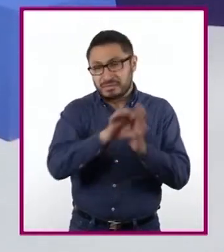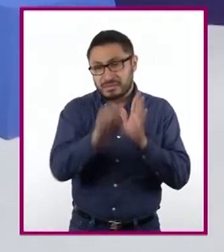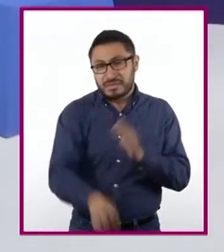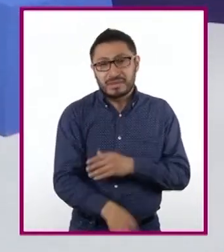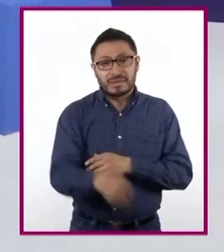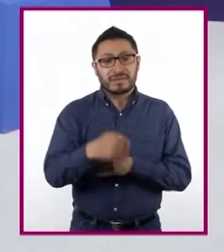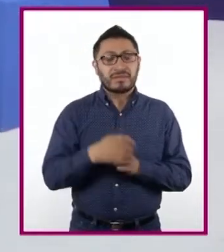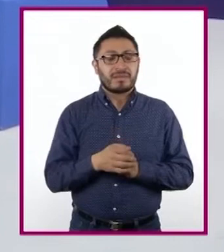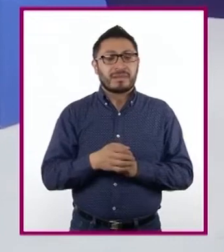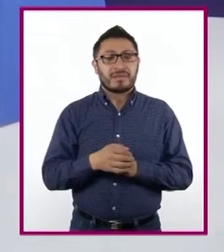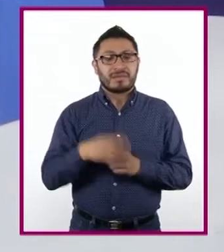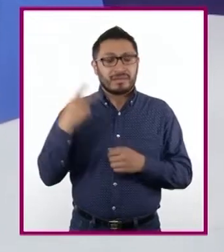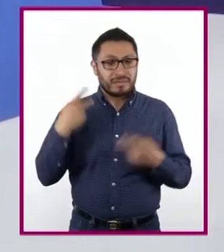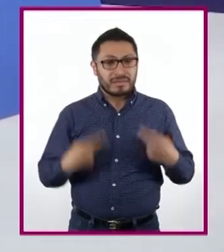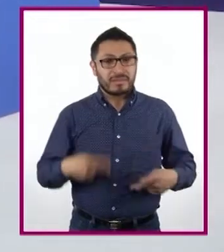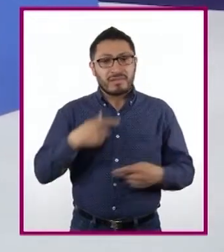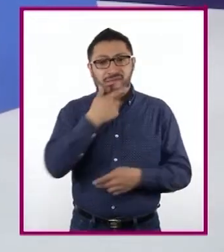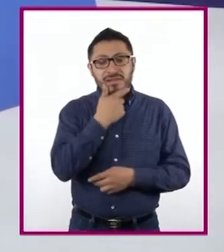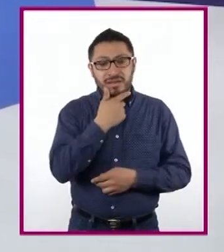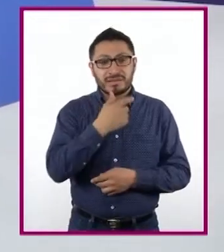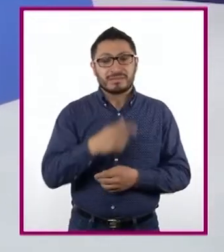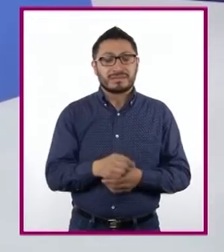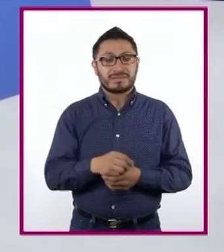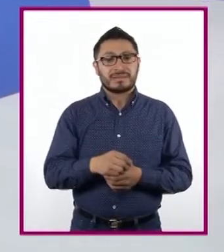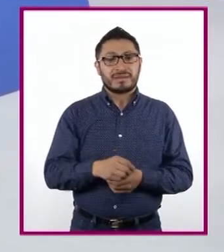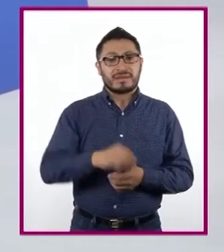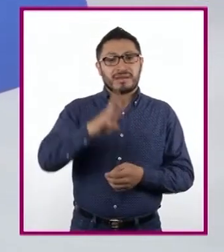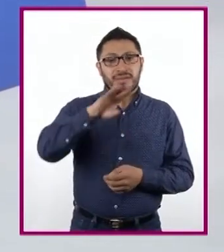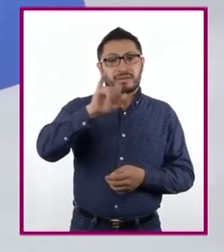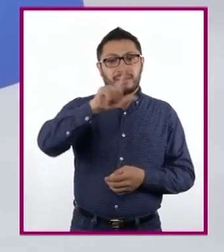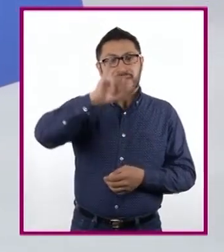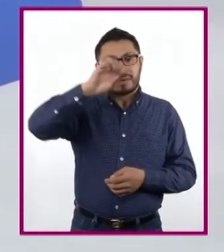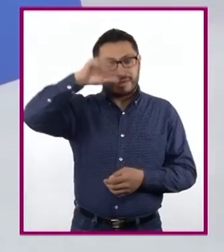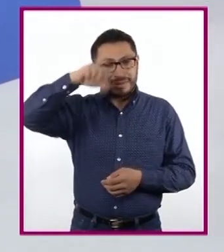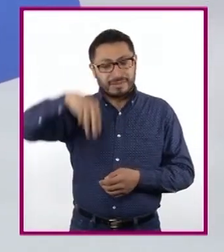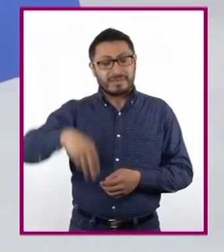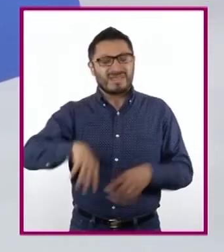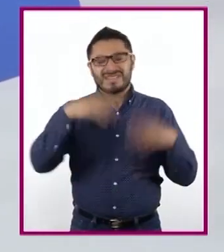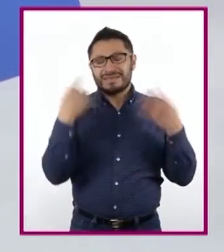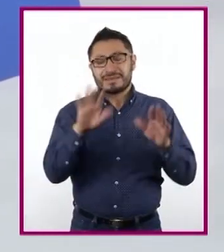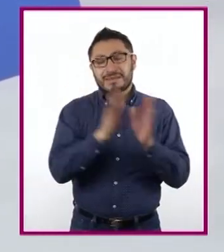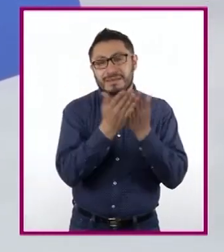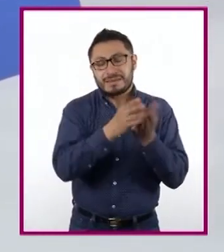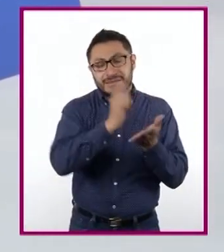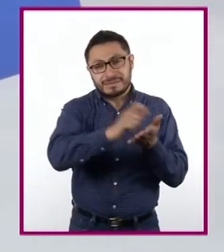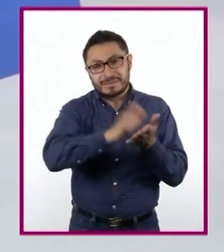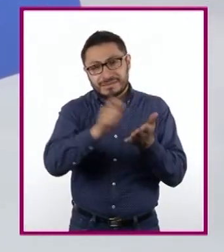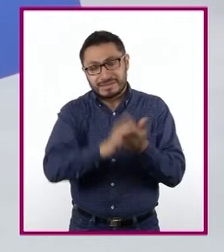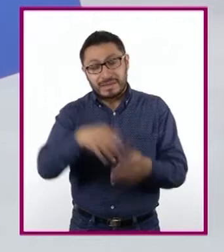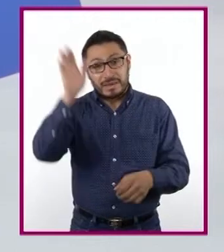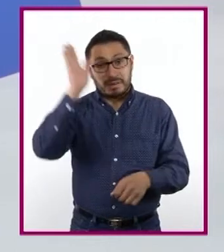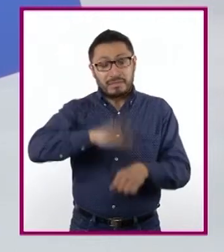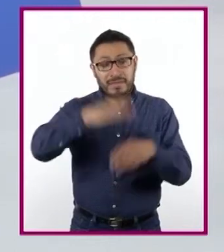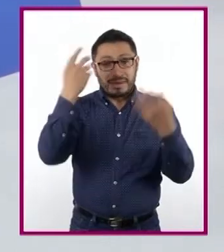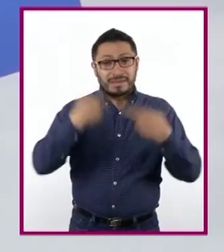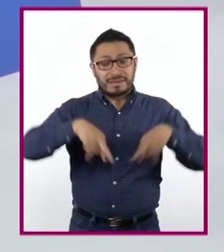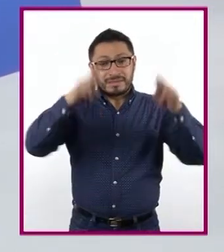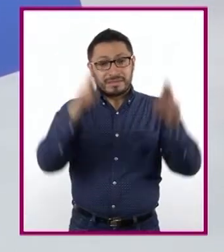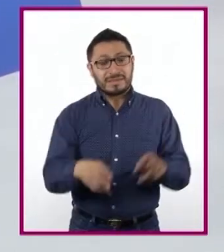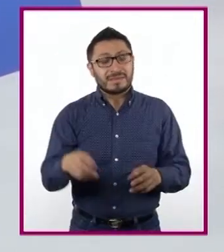del dramaturgo inglés William Shakespeare, creador de la tragedia de amor más representada y criticada de todos los